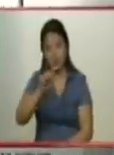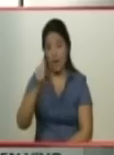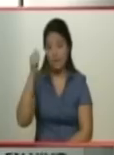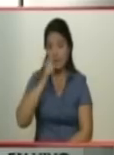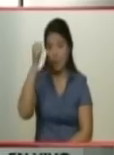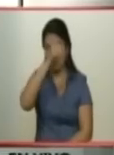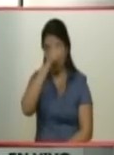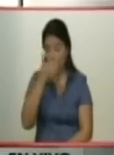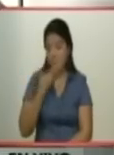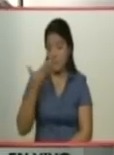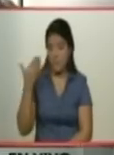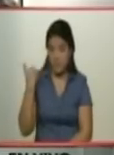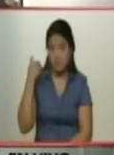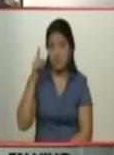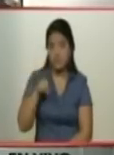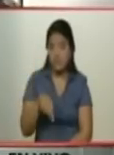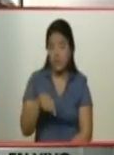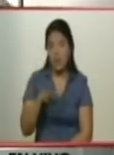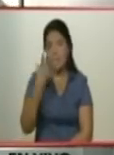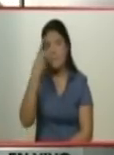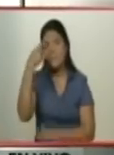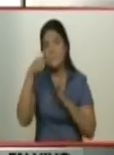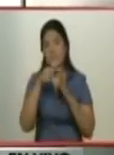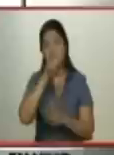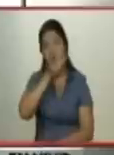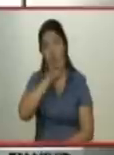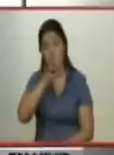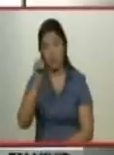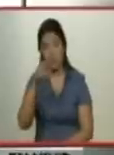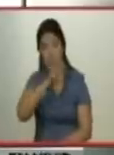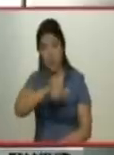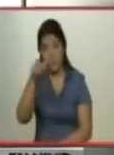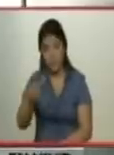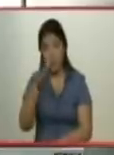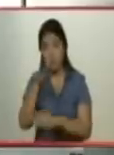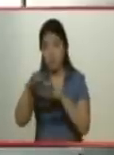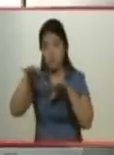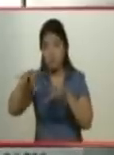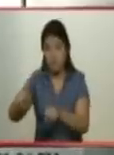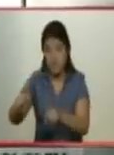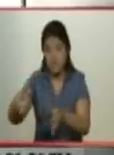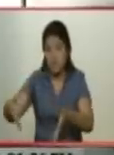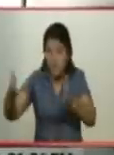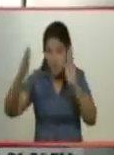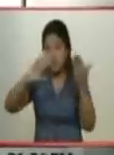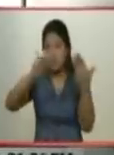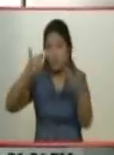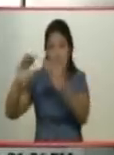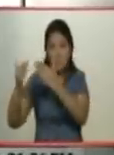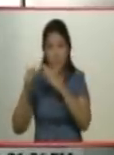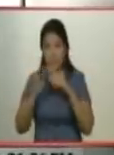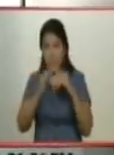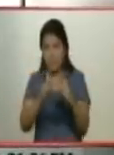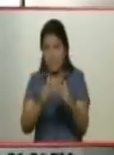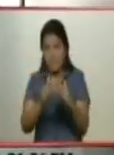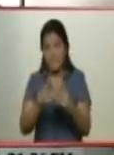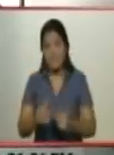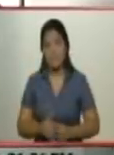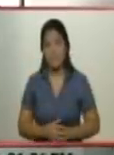semana muy temprano Sobre casi 10000 hombres ha tomado ese complejo en Col en